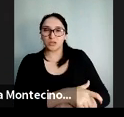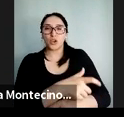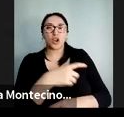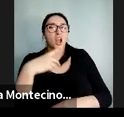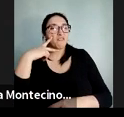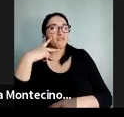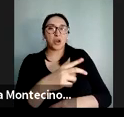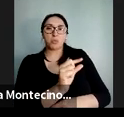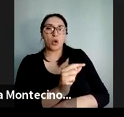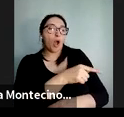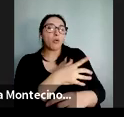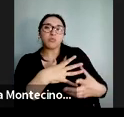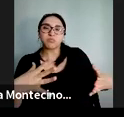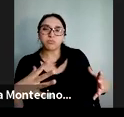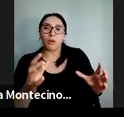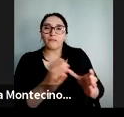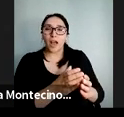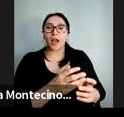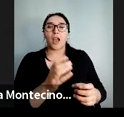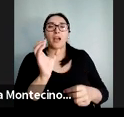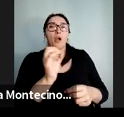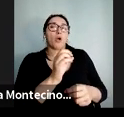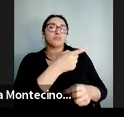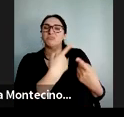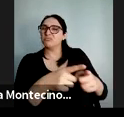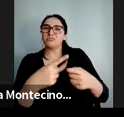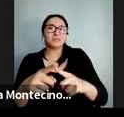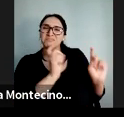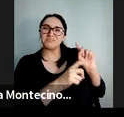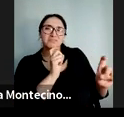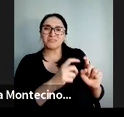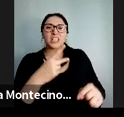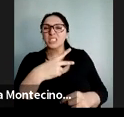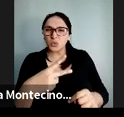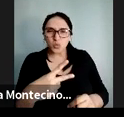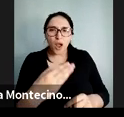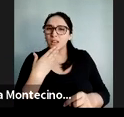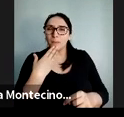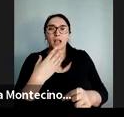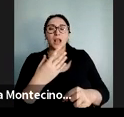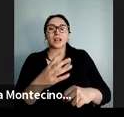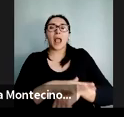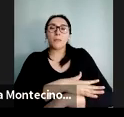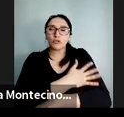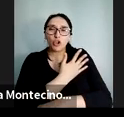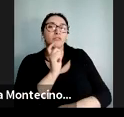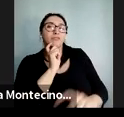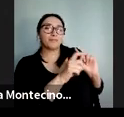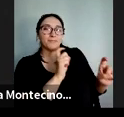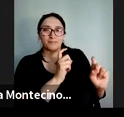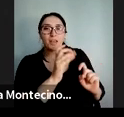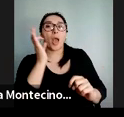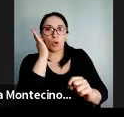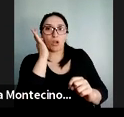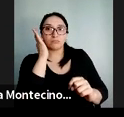al físico, respecto a la integridad, tanto sexual como emocional. Y por otro lado